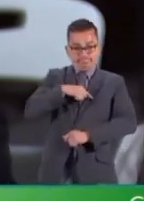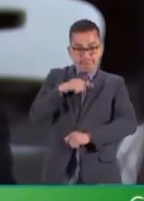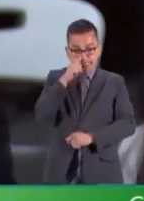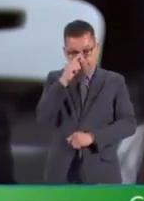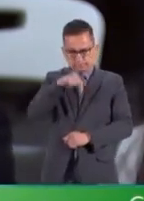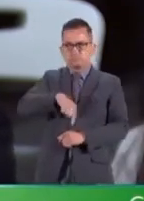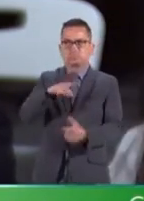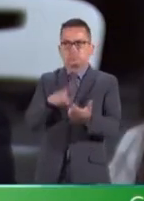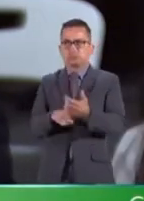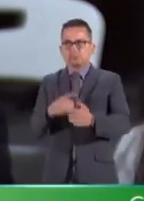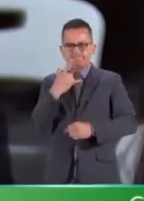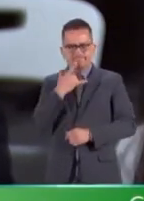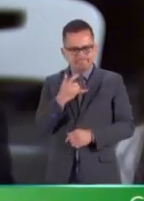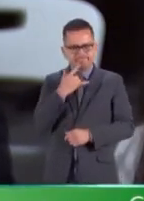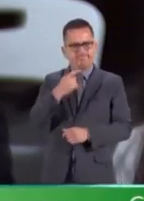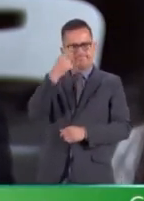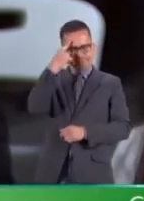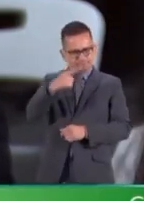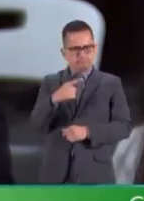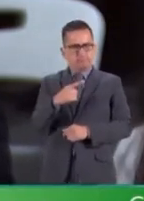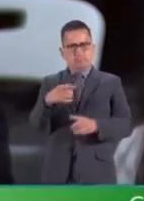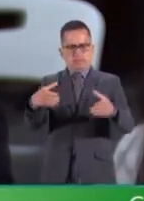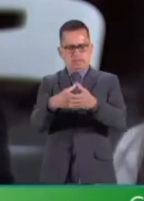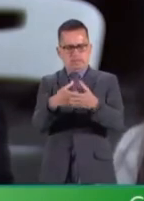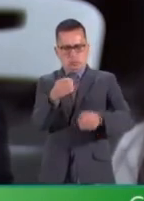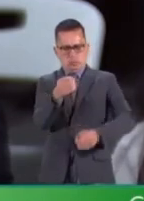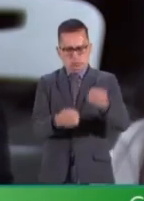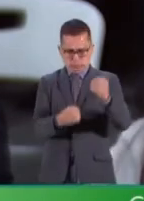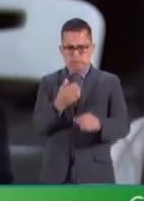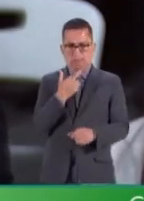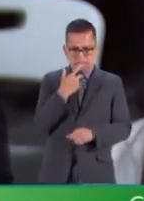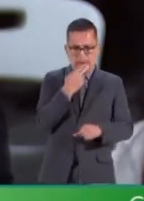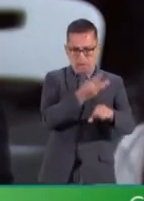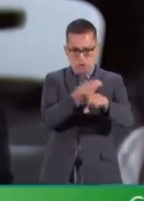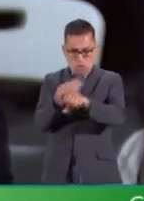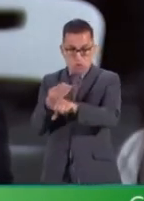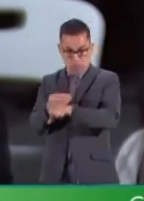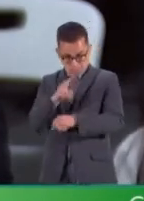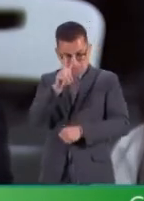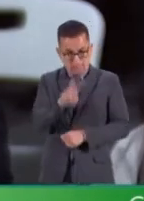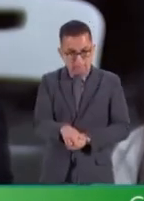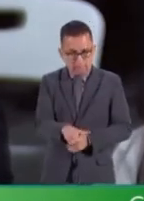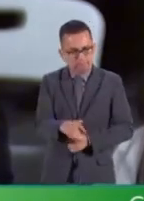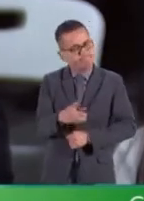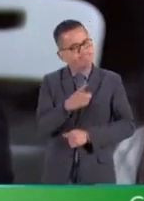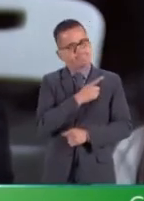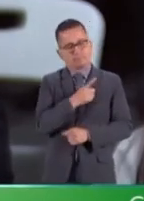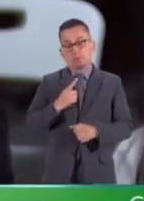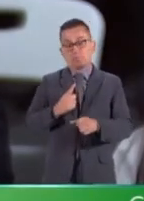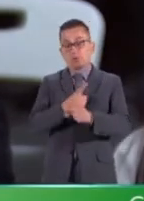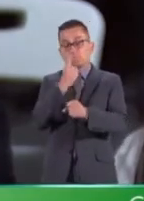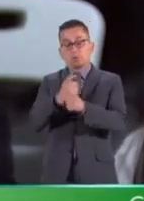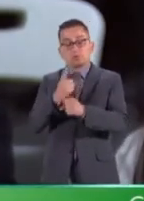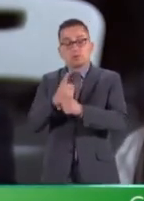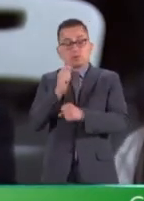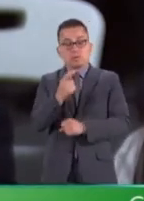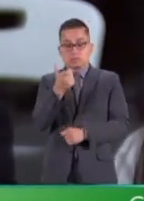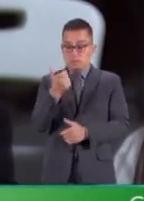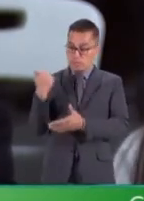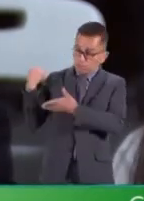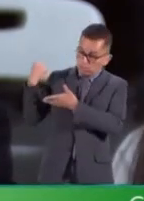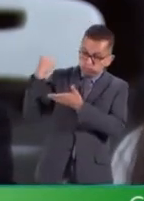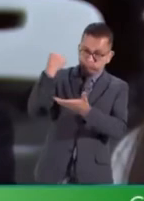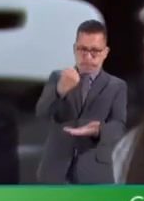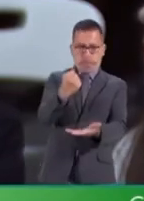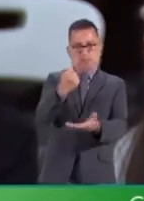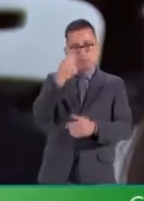para tener un mejor sistema de justicia, necesitamos brindar presupuesto para fortalecer a las